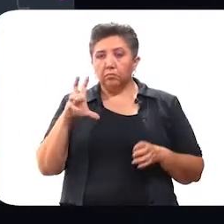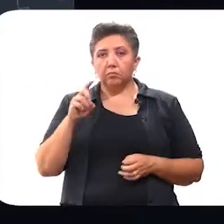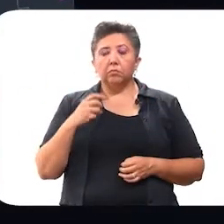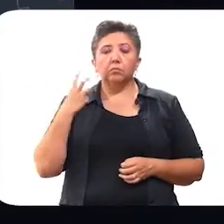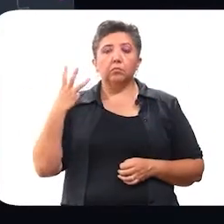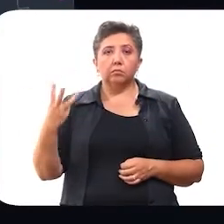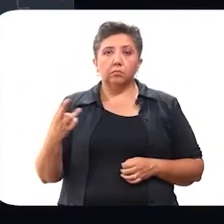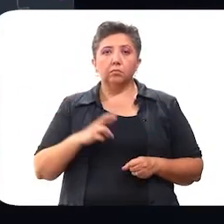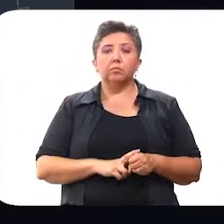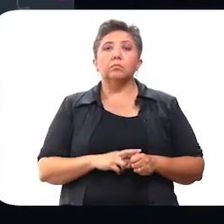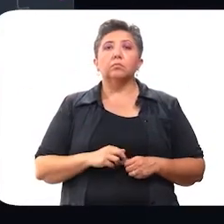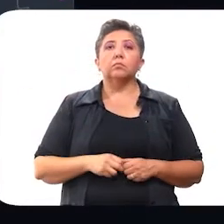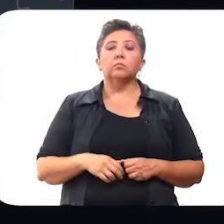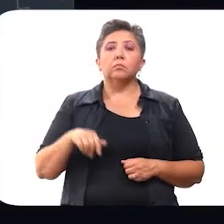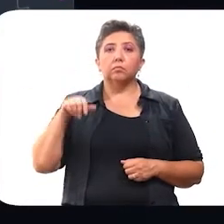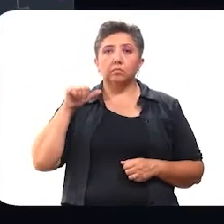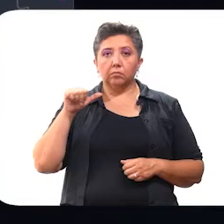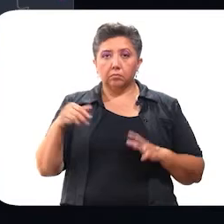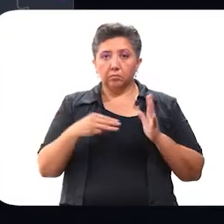10.933 en la zona sur,